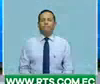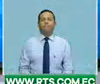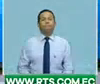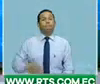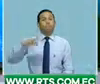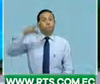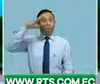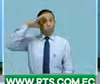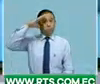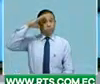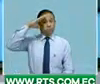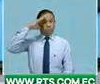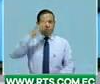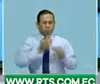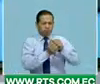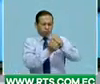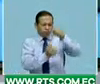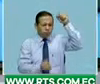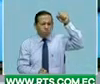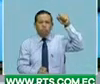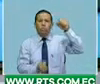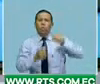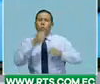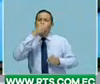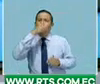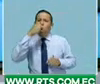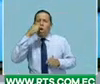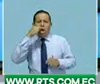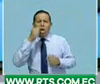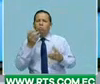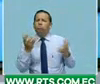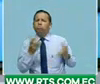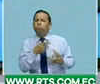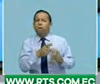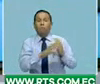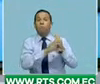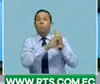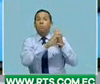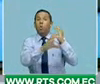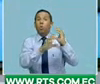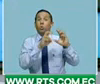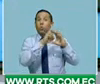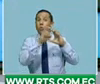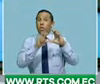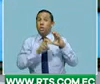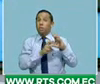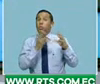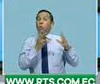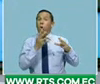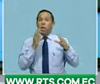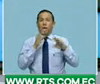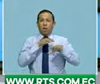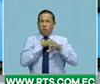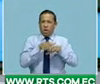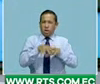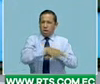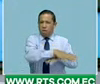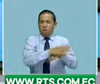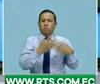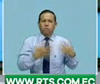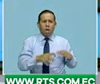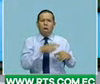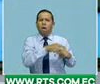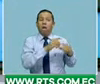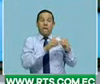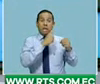Policía decomisó casi 100 kilos de droga que estaban encaletados en un bus de turismo en la provincia de Los Ríos. El vehículo había partido de